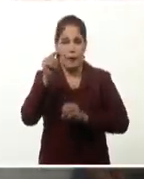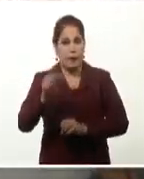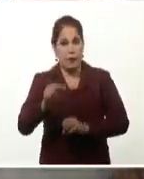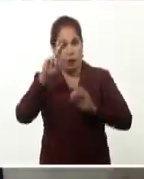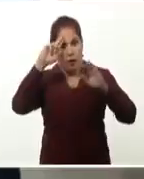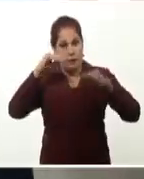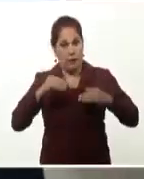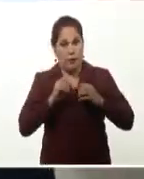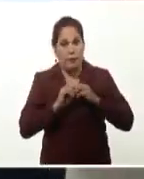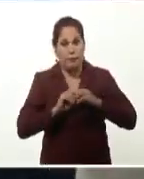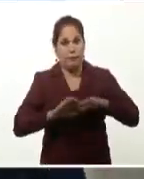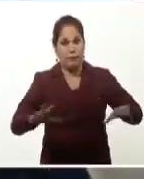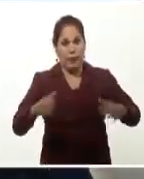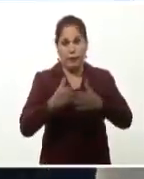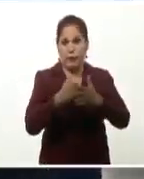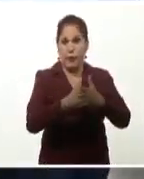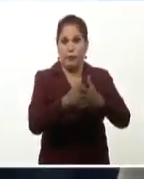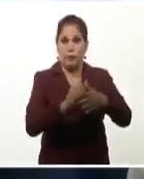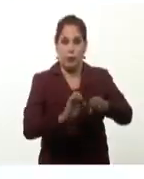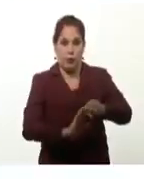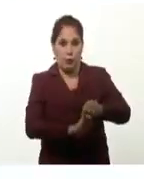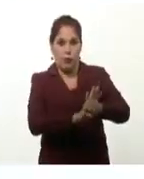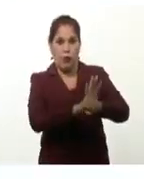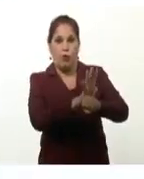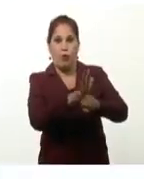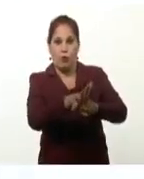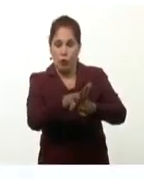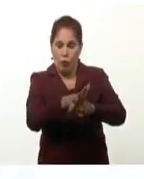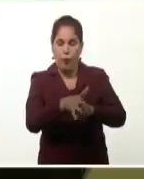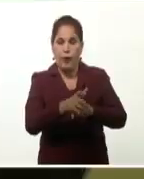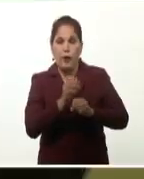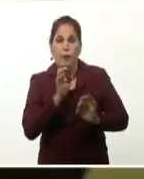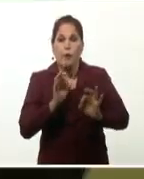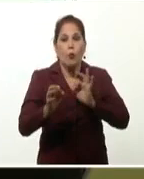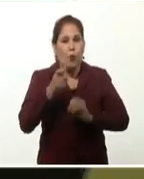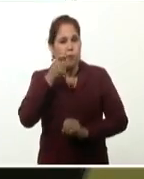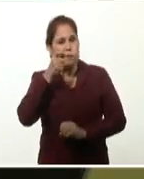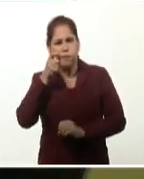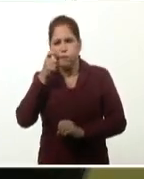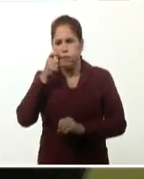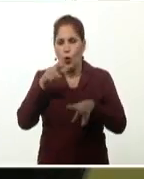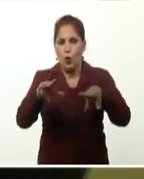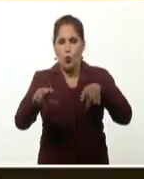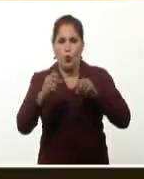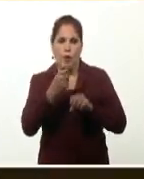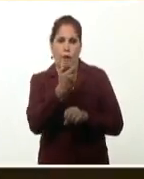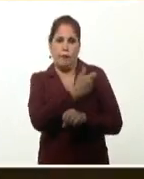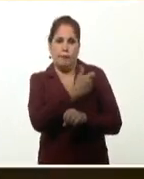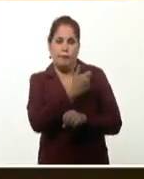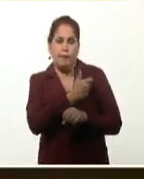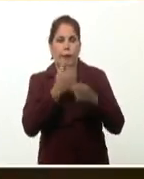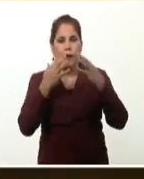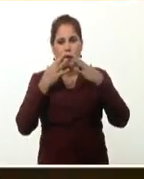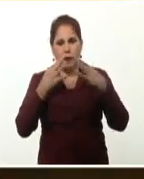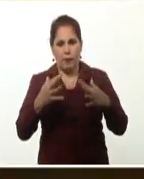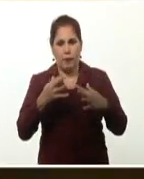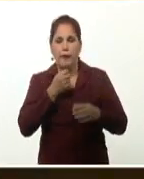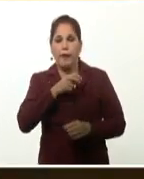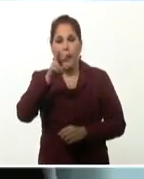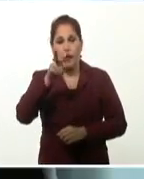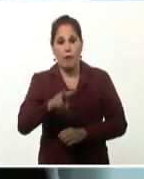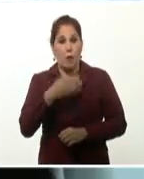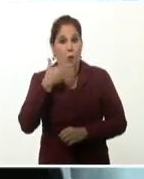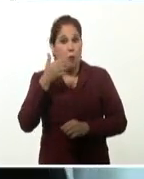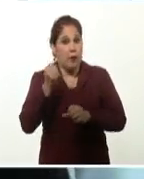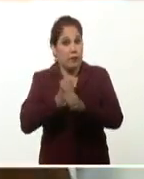salud que en el enfrentamiento a la COVID-19 se desvelan ante la implementación de buenas prácticas clínicas en evaluar